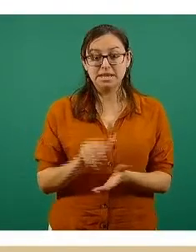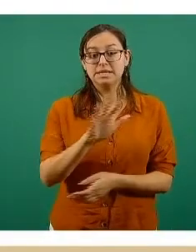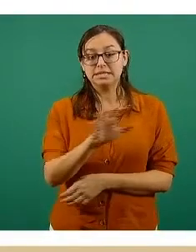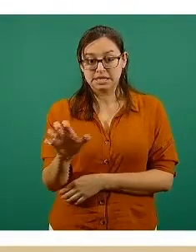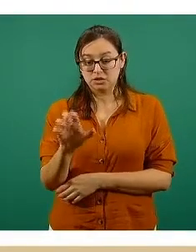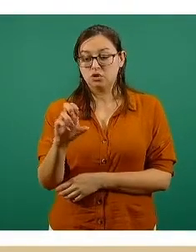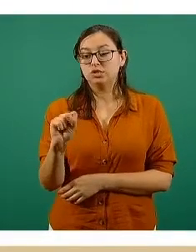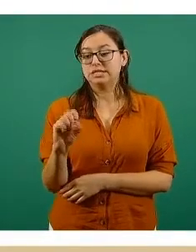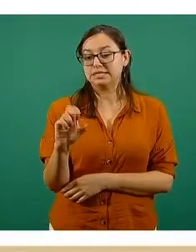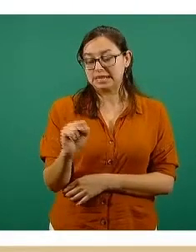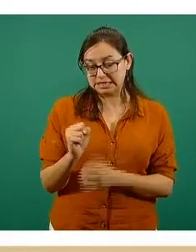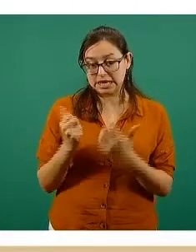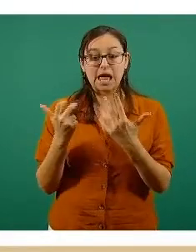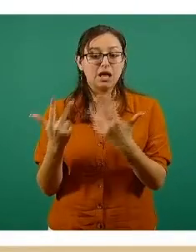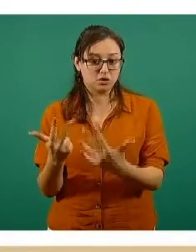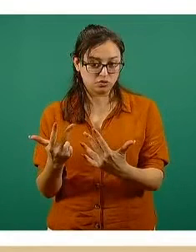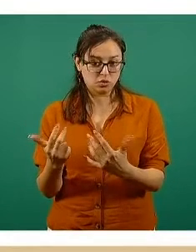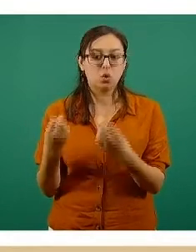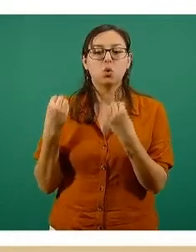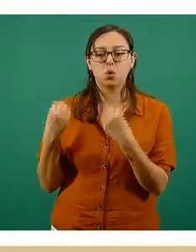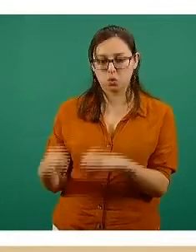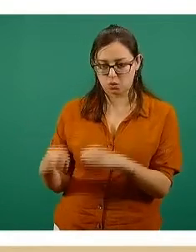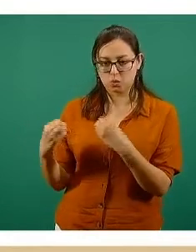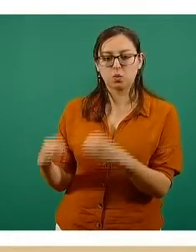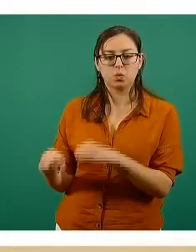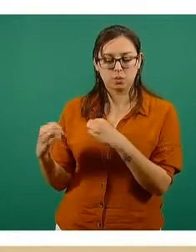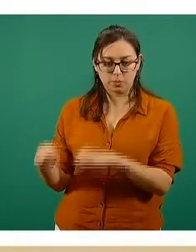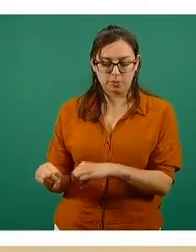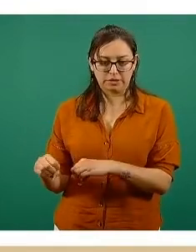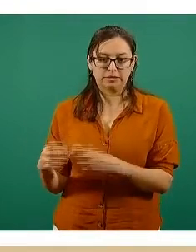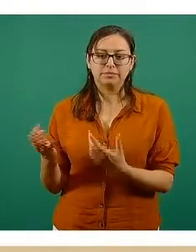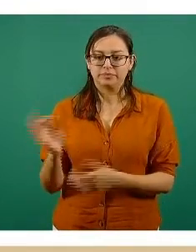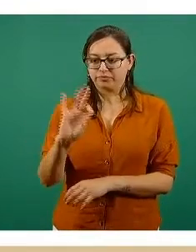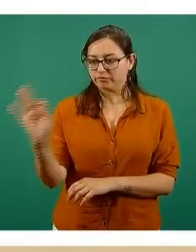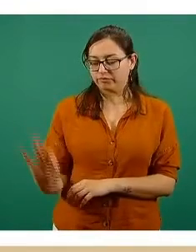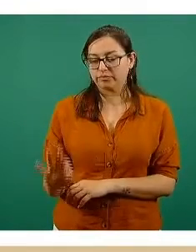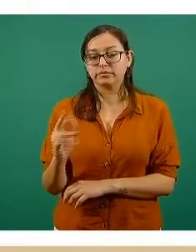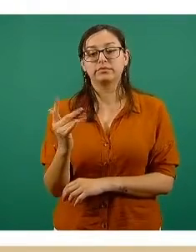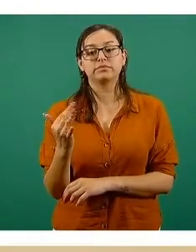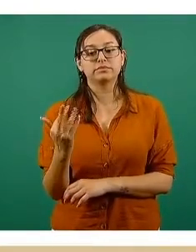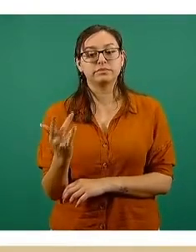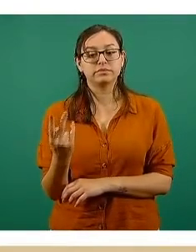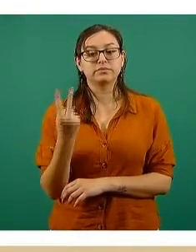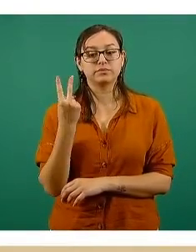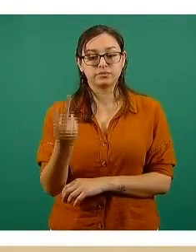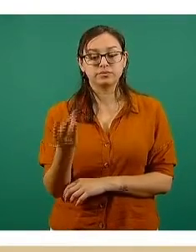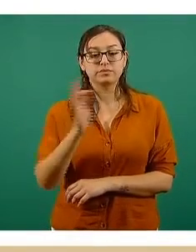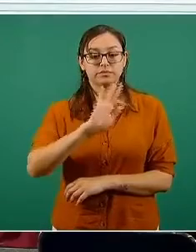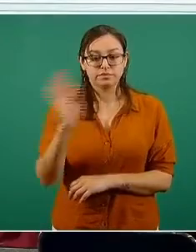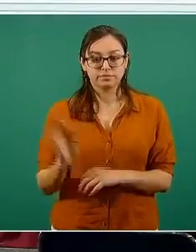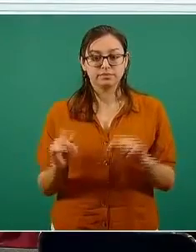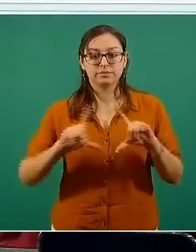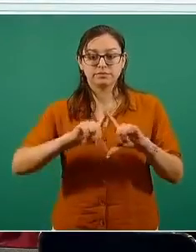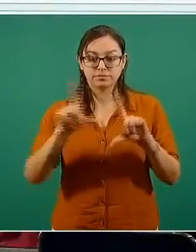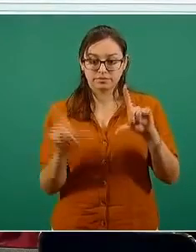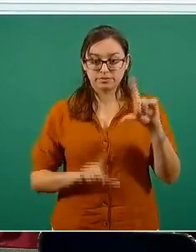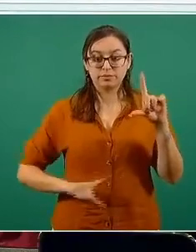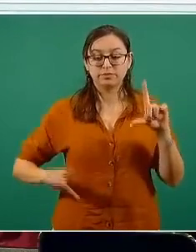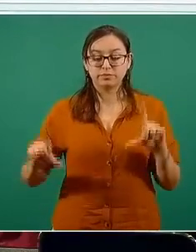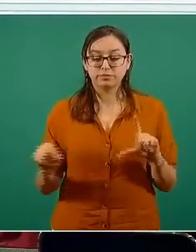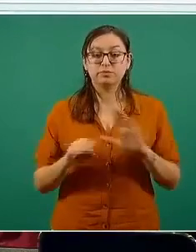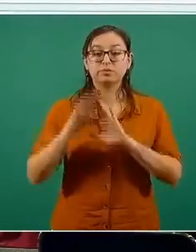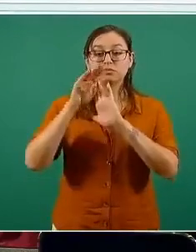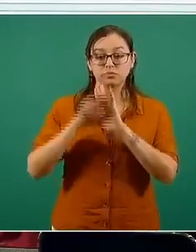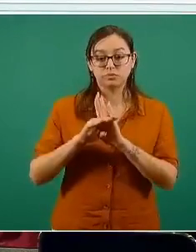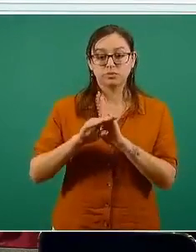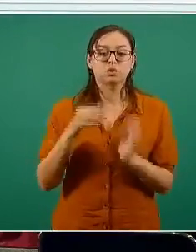5,568 están actualmente ocupadas, y esto refleja este porcentaje de 52% a nivel nacional, con una reducción